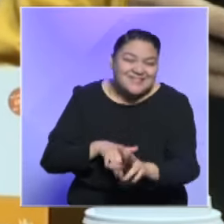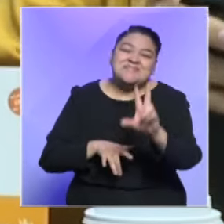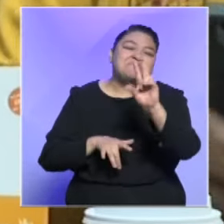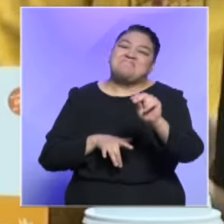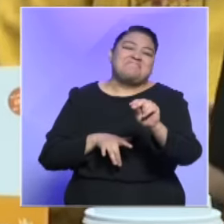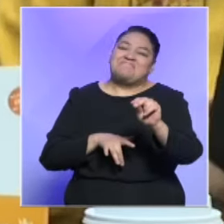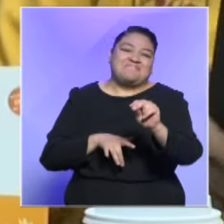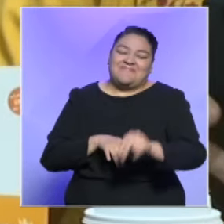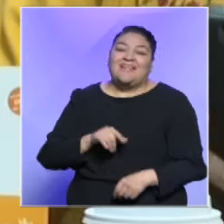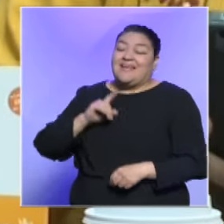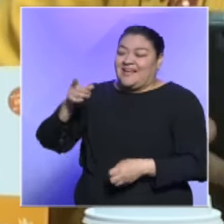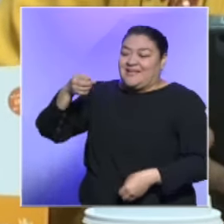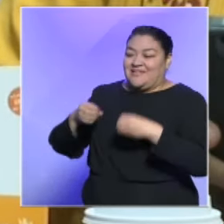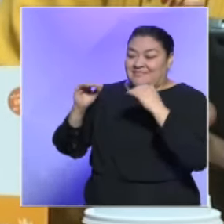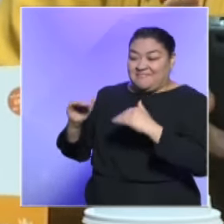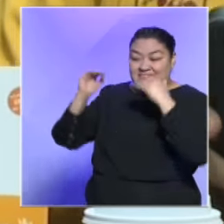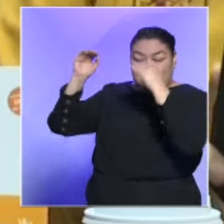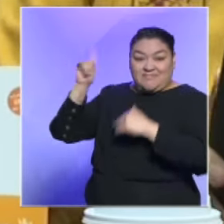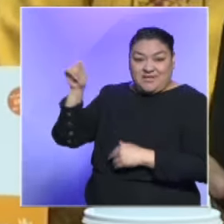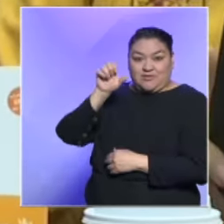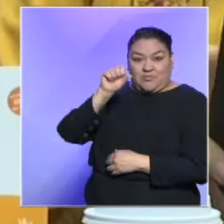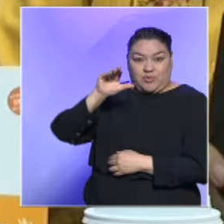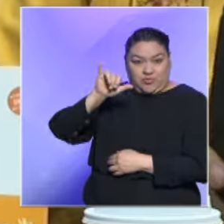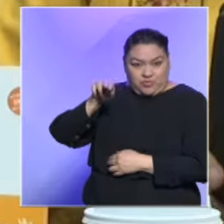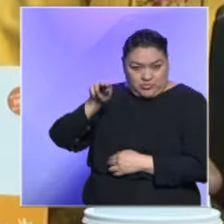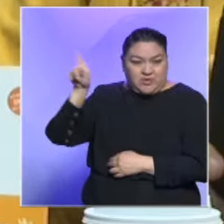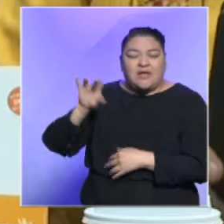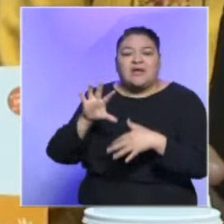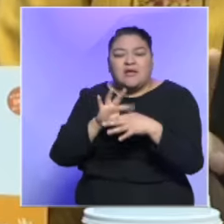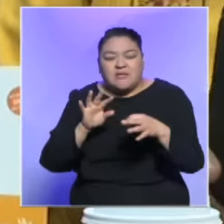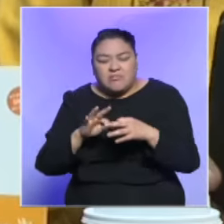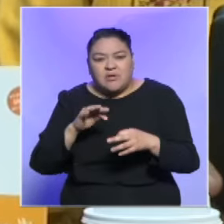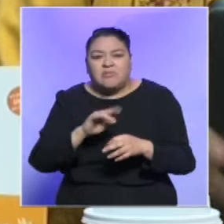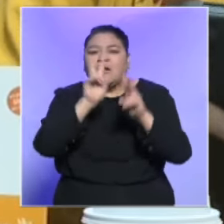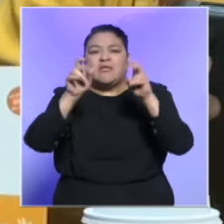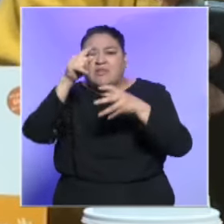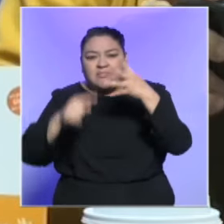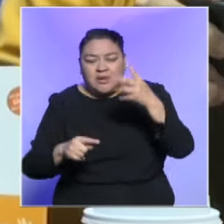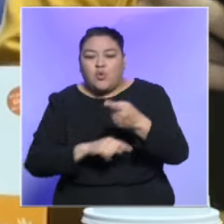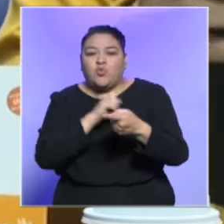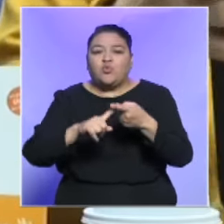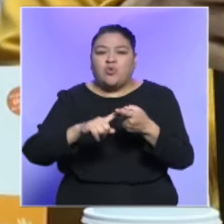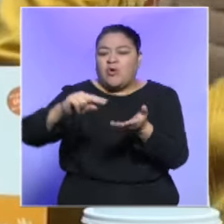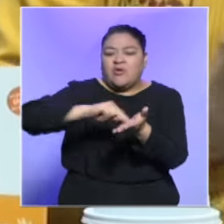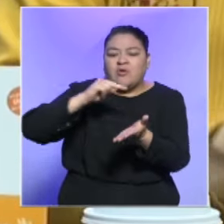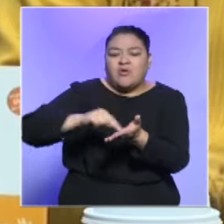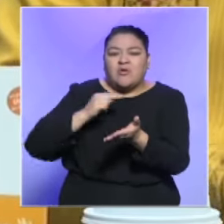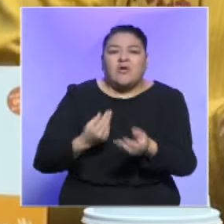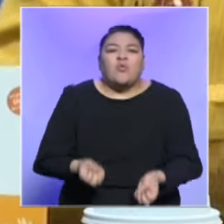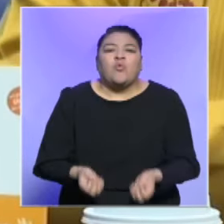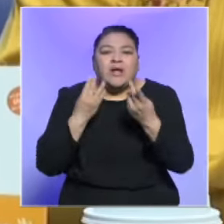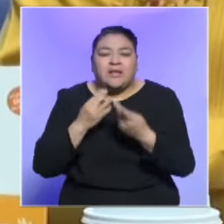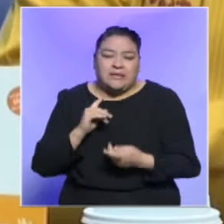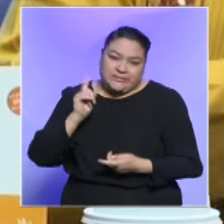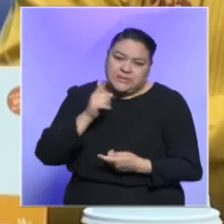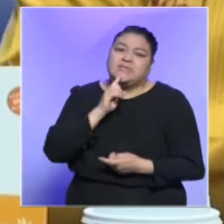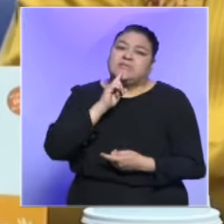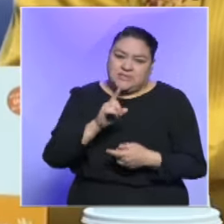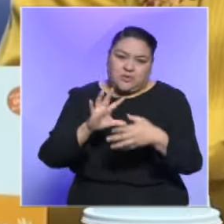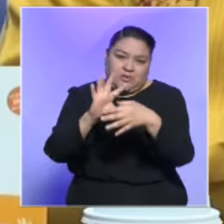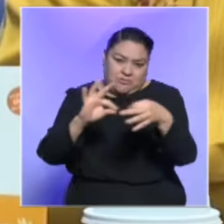lo único que analizó fue a algunos temas como los relativos al número de apoyos, pero ahí se